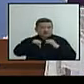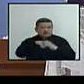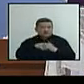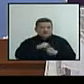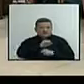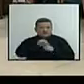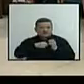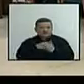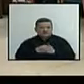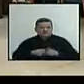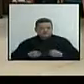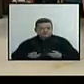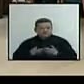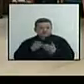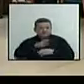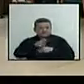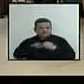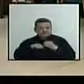Todopoderoso.